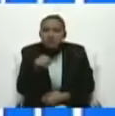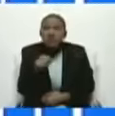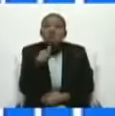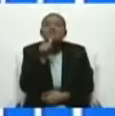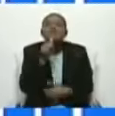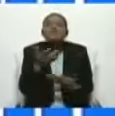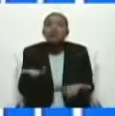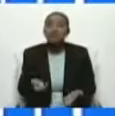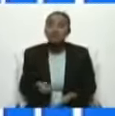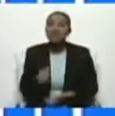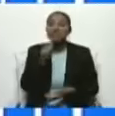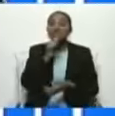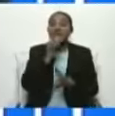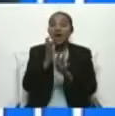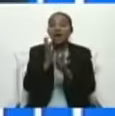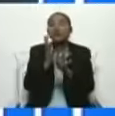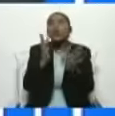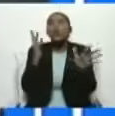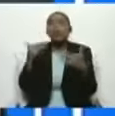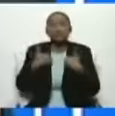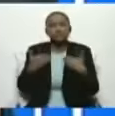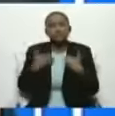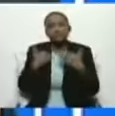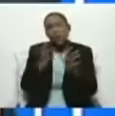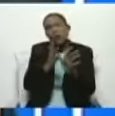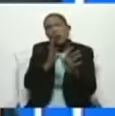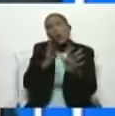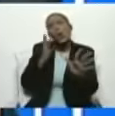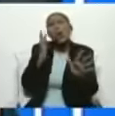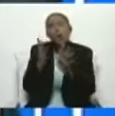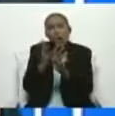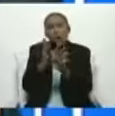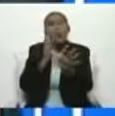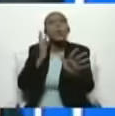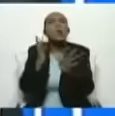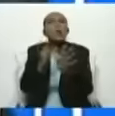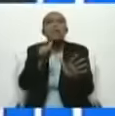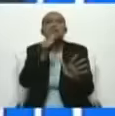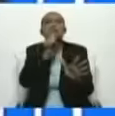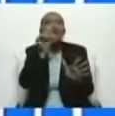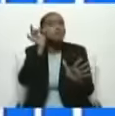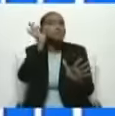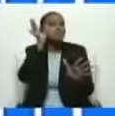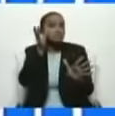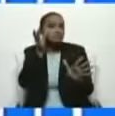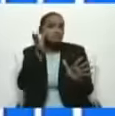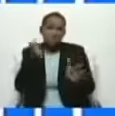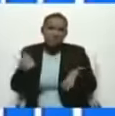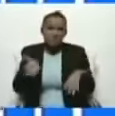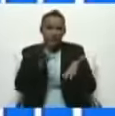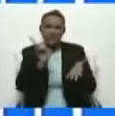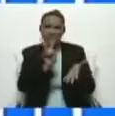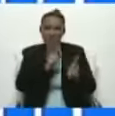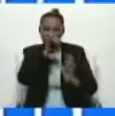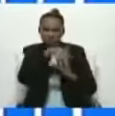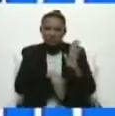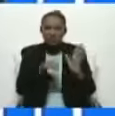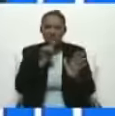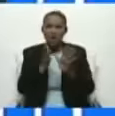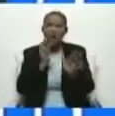¿Quién acabó con las colas? ¿Y quién las produjo artificialmente? ¿Y quién acabó con las colas? ¿Quién? Pregúntense